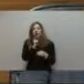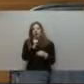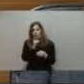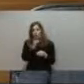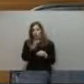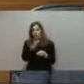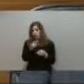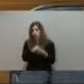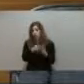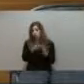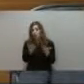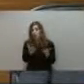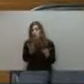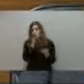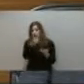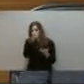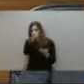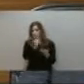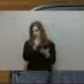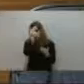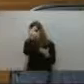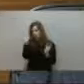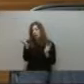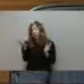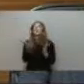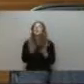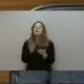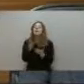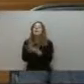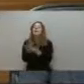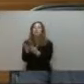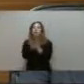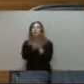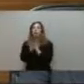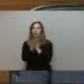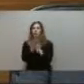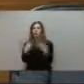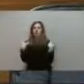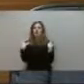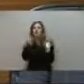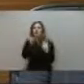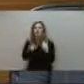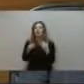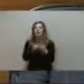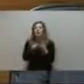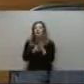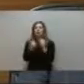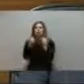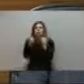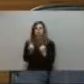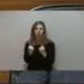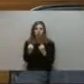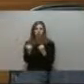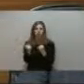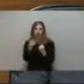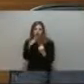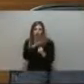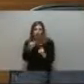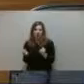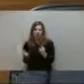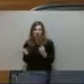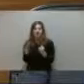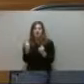perdidos. Tienen que encargar un estudio de actuación en el puerto de Candás a técnicos competentes, que los tiene, tanto dentro